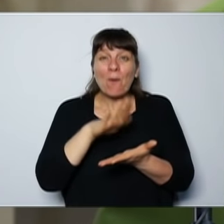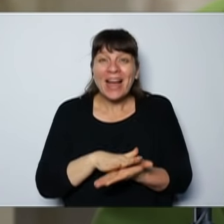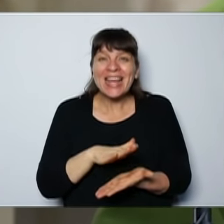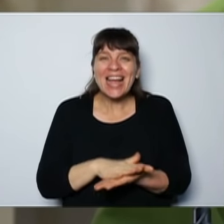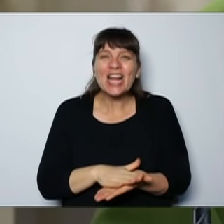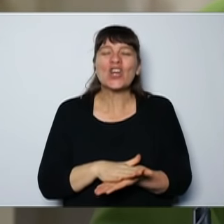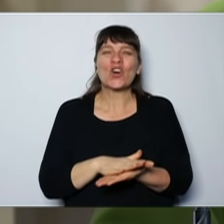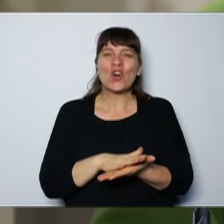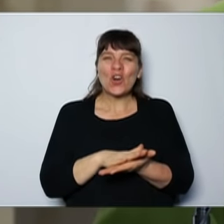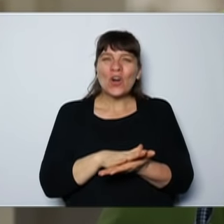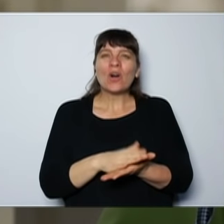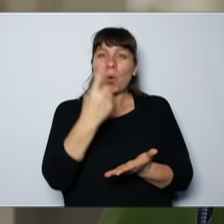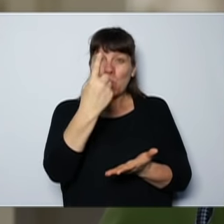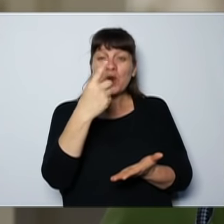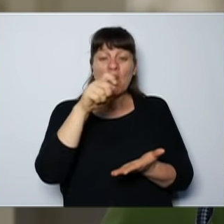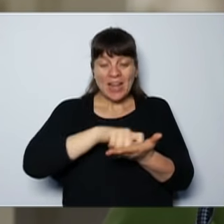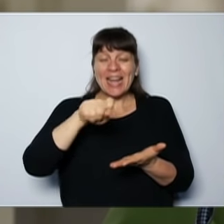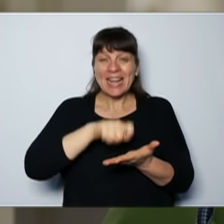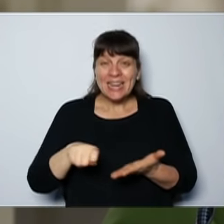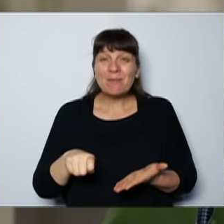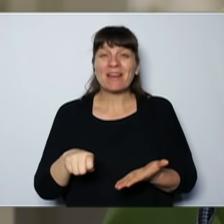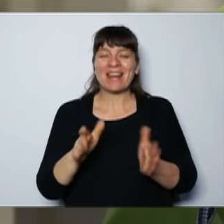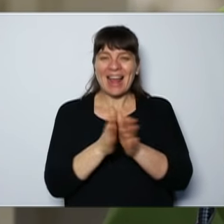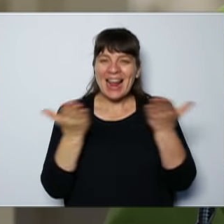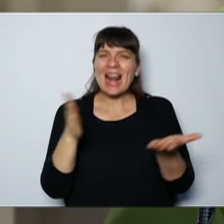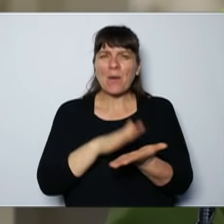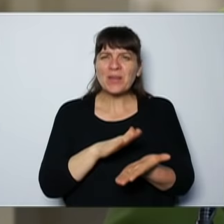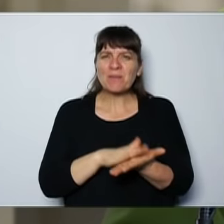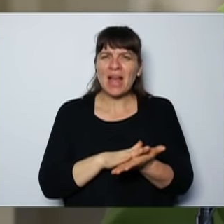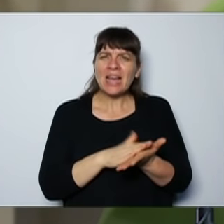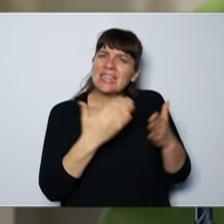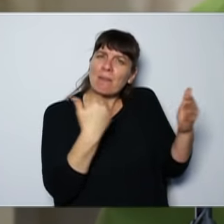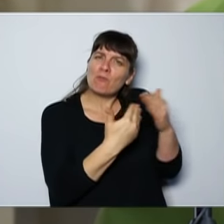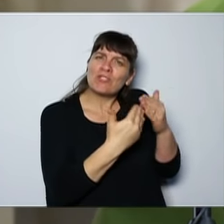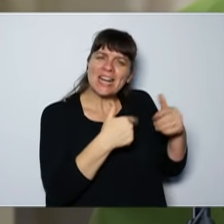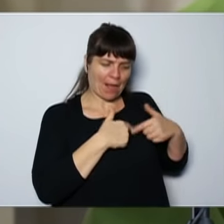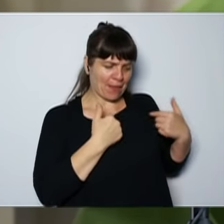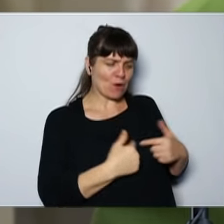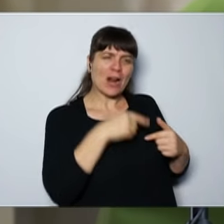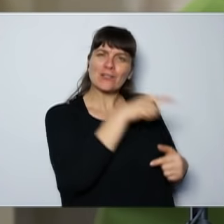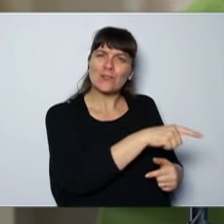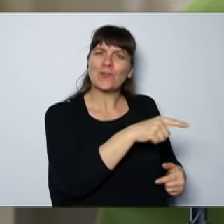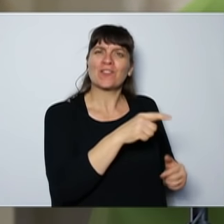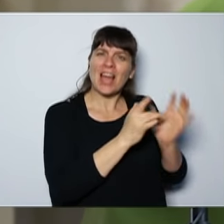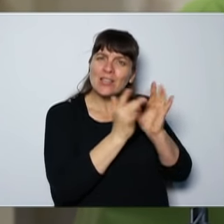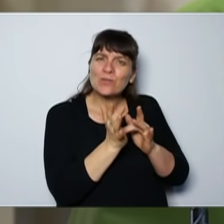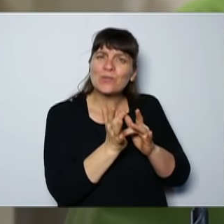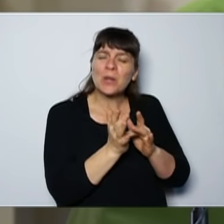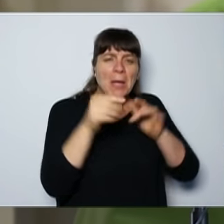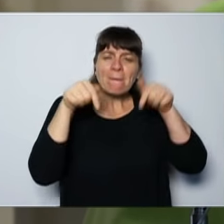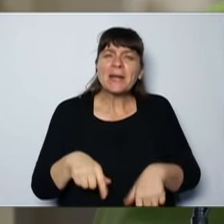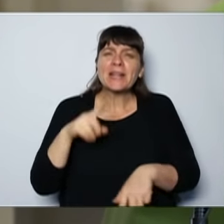Evangelio, uno de los evangelios. Juan está muy cerca del corazón del Señor, pero en esta ocasión